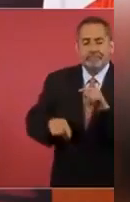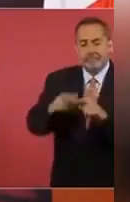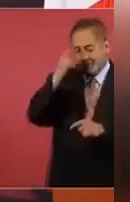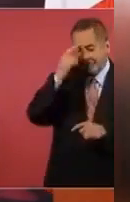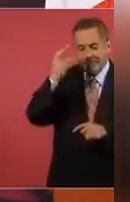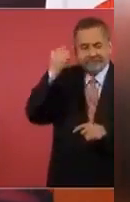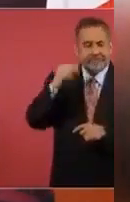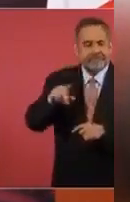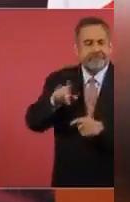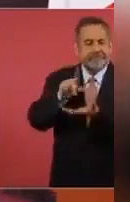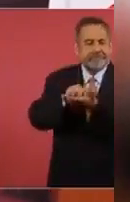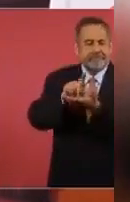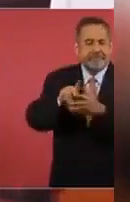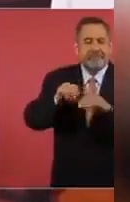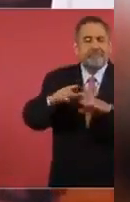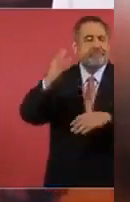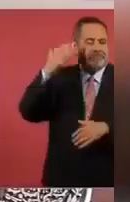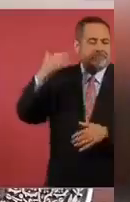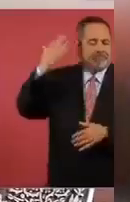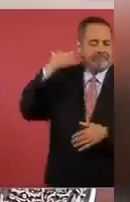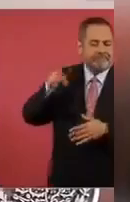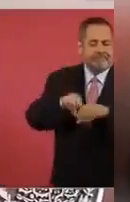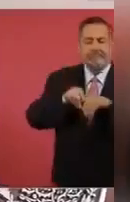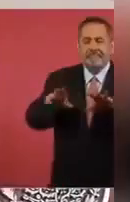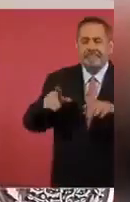unos twitteres pasados.